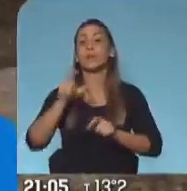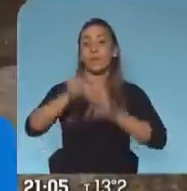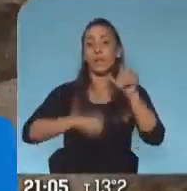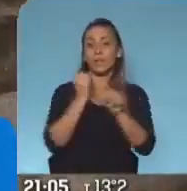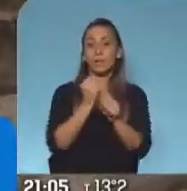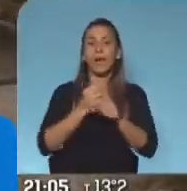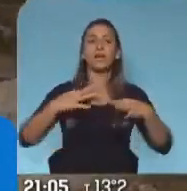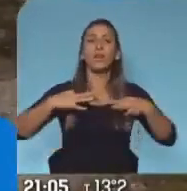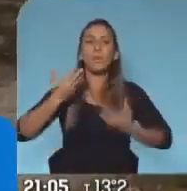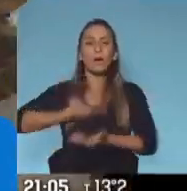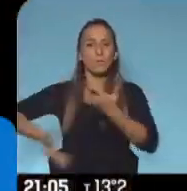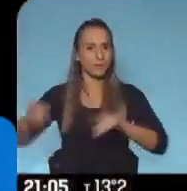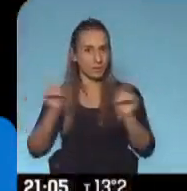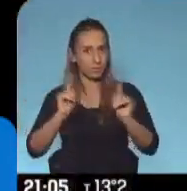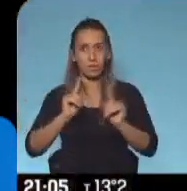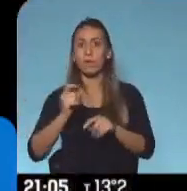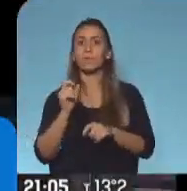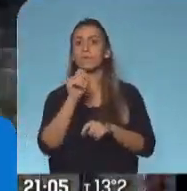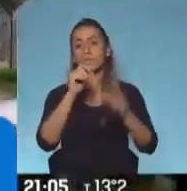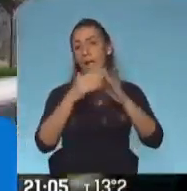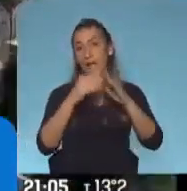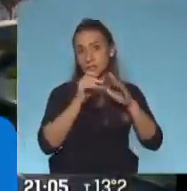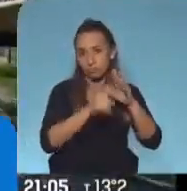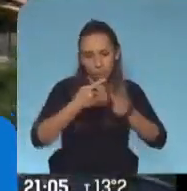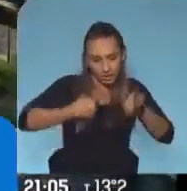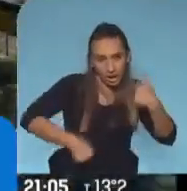y llegan cambiados desde sus casas.